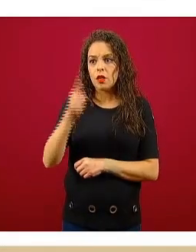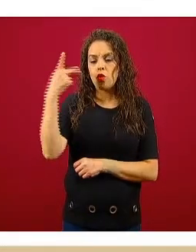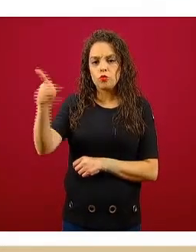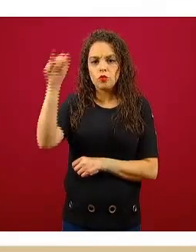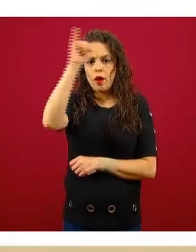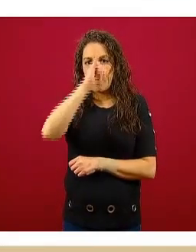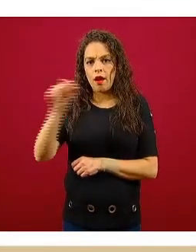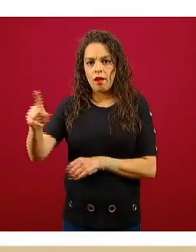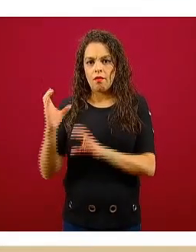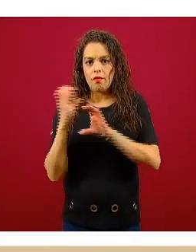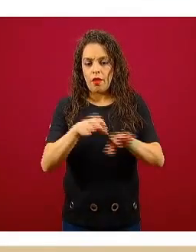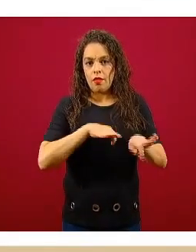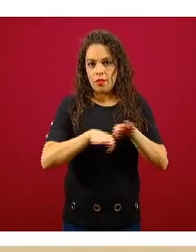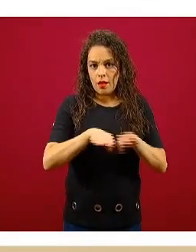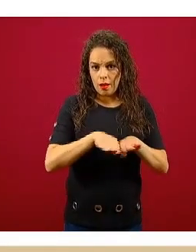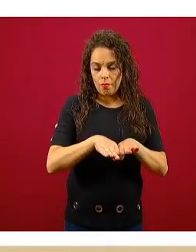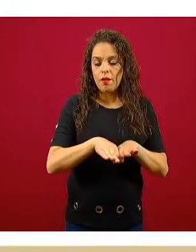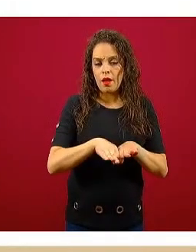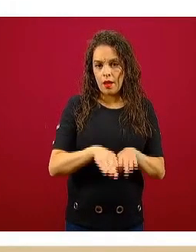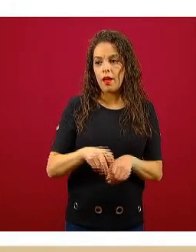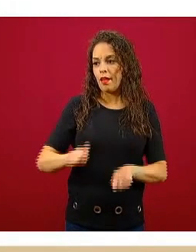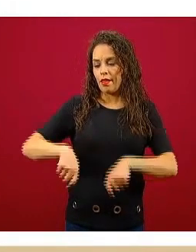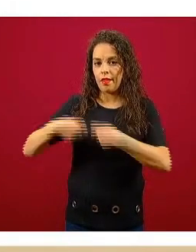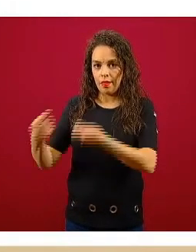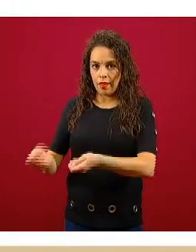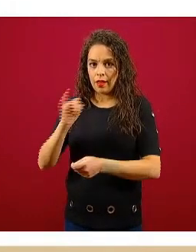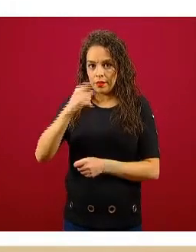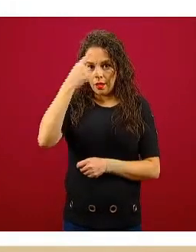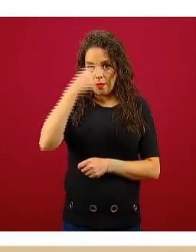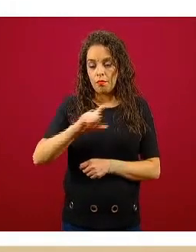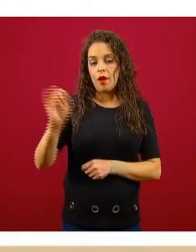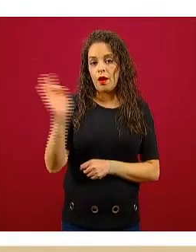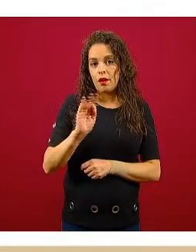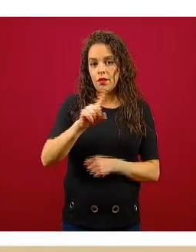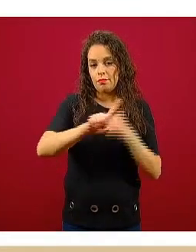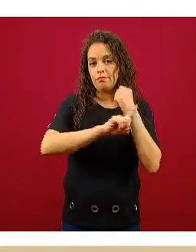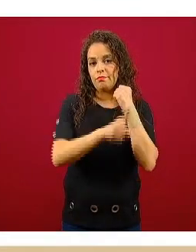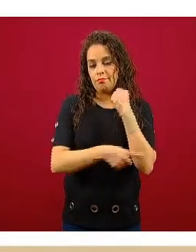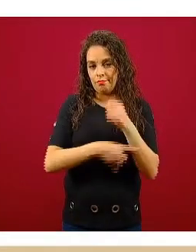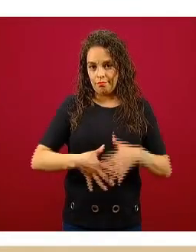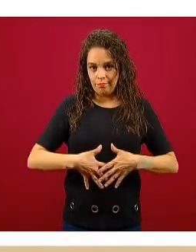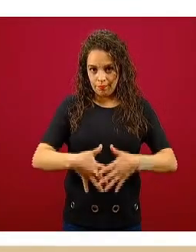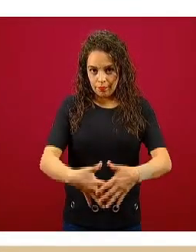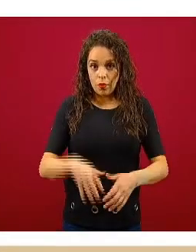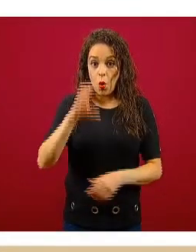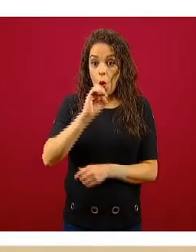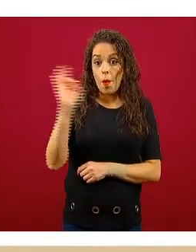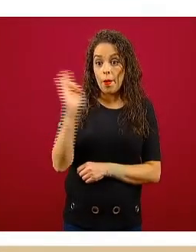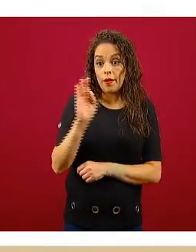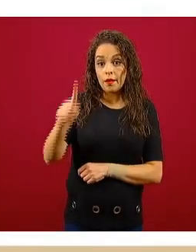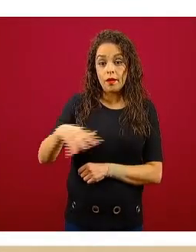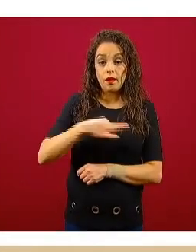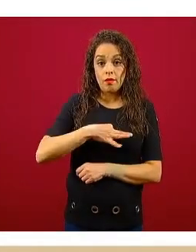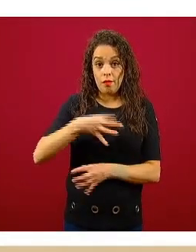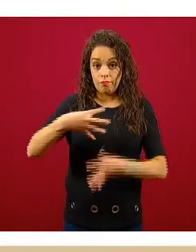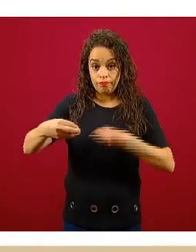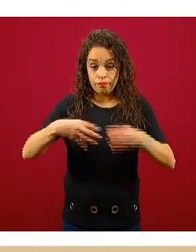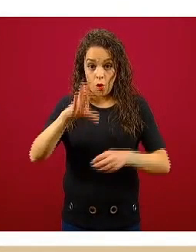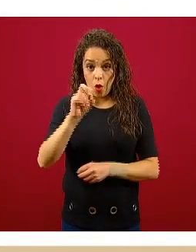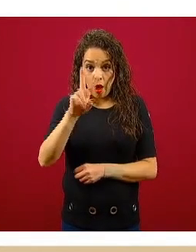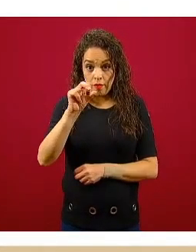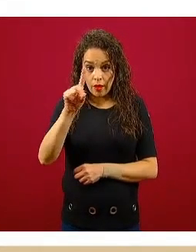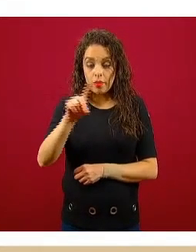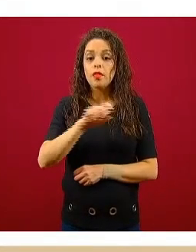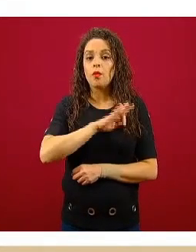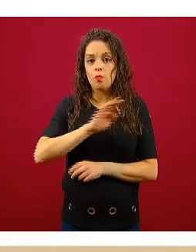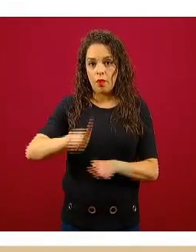seguro de enfermedades y maternidad y en caso, por ejemplo, de haberse visto contagiada por COVID, entonces tendría atención médica, acceder al crédito a